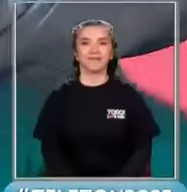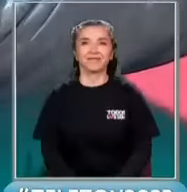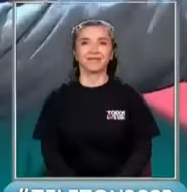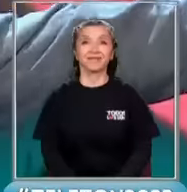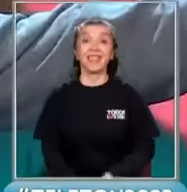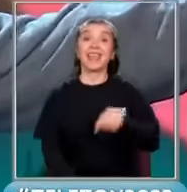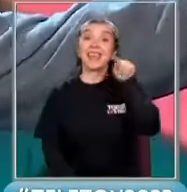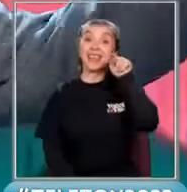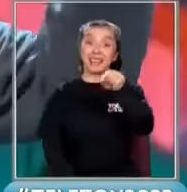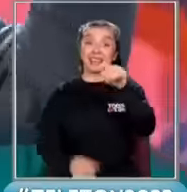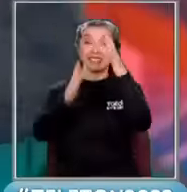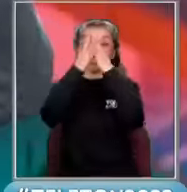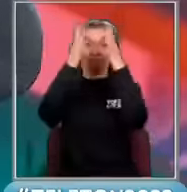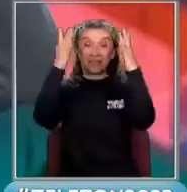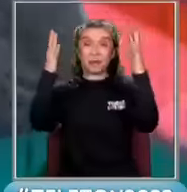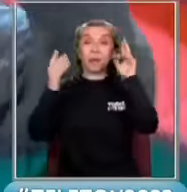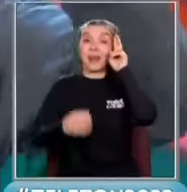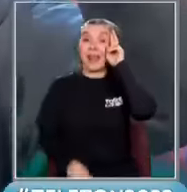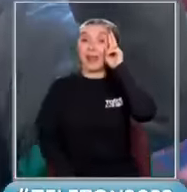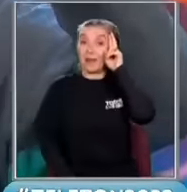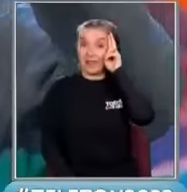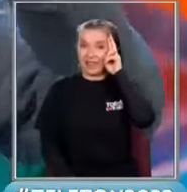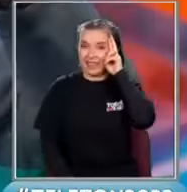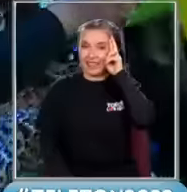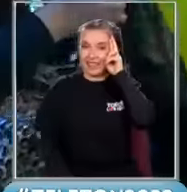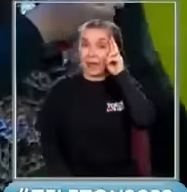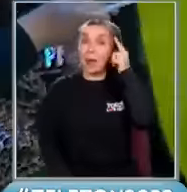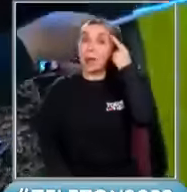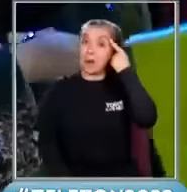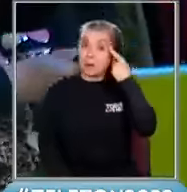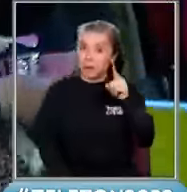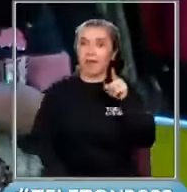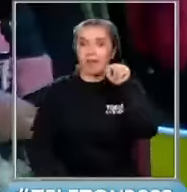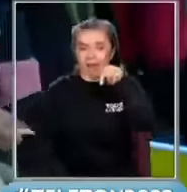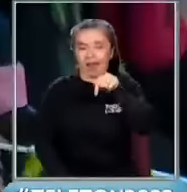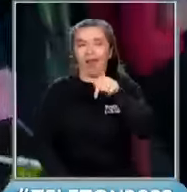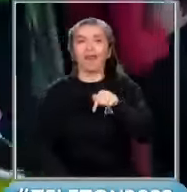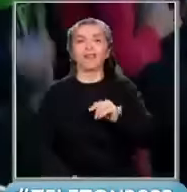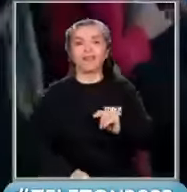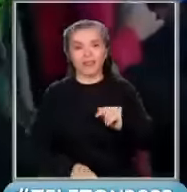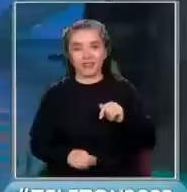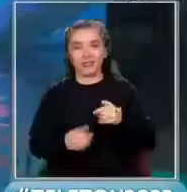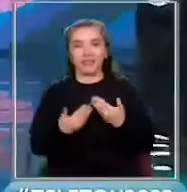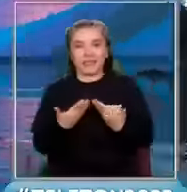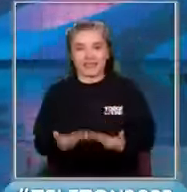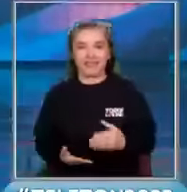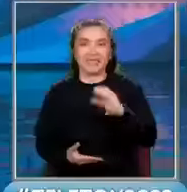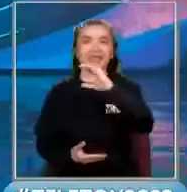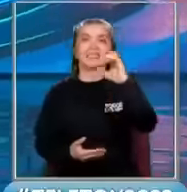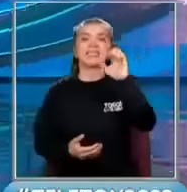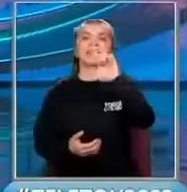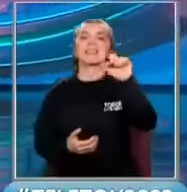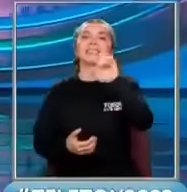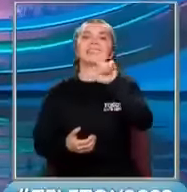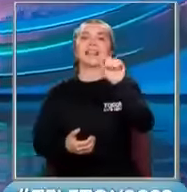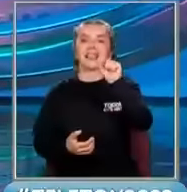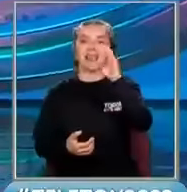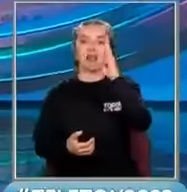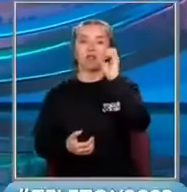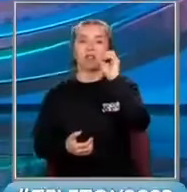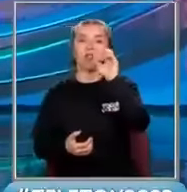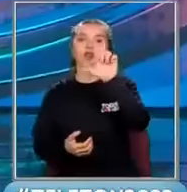¿verdad? Ese aplauso es para el recuerdo. Pero aquí está con nosotros hoy día Cecilia Bolocco.